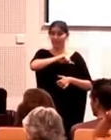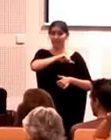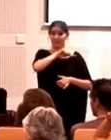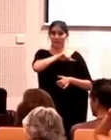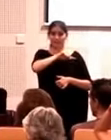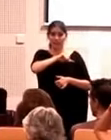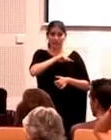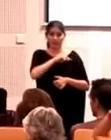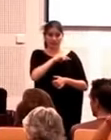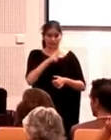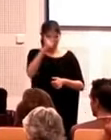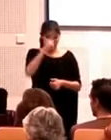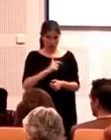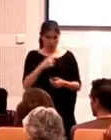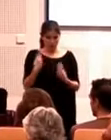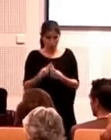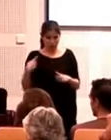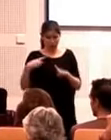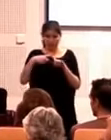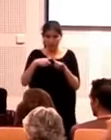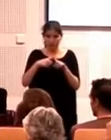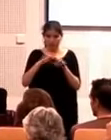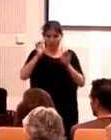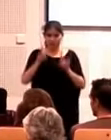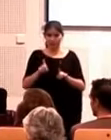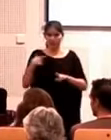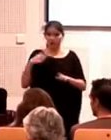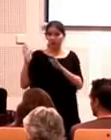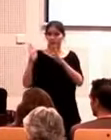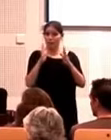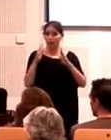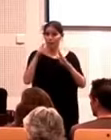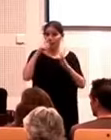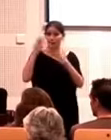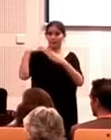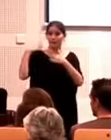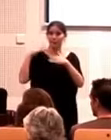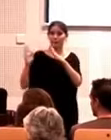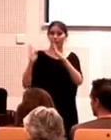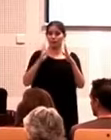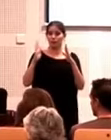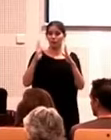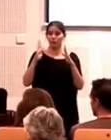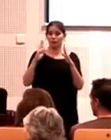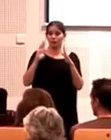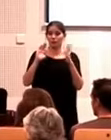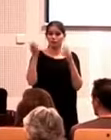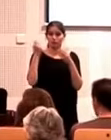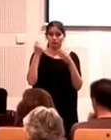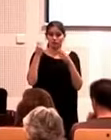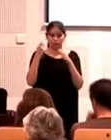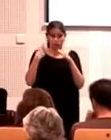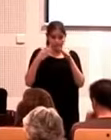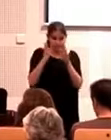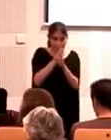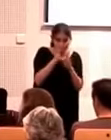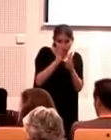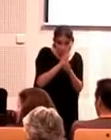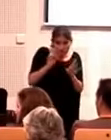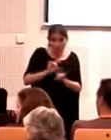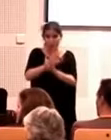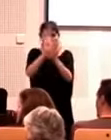que tenía sexualidad, era una época donde todo estaba mucho más escondido, no era como